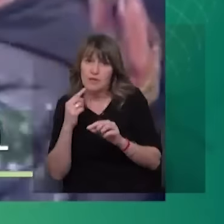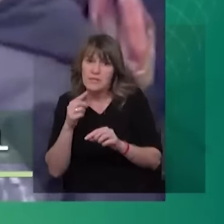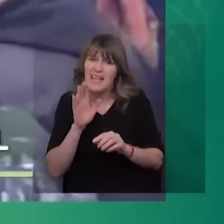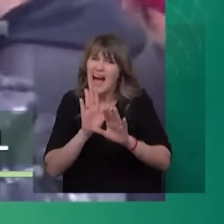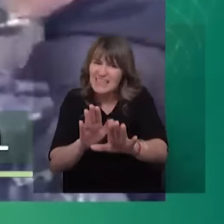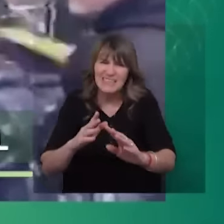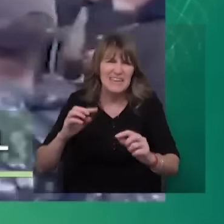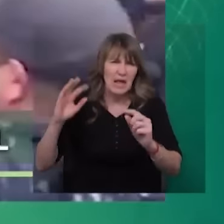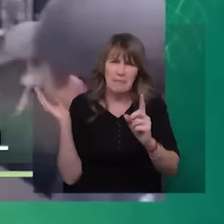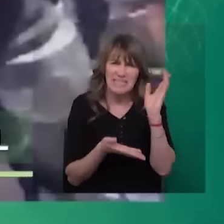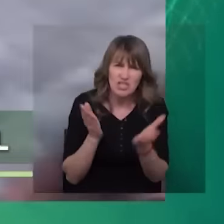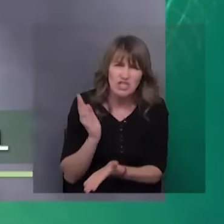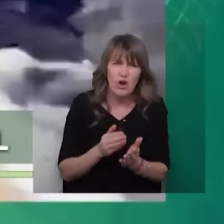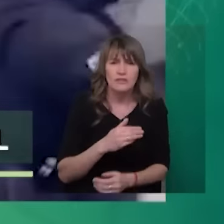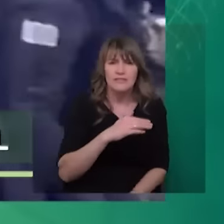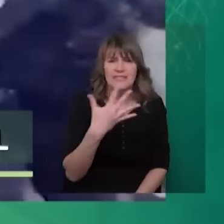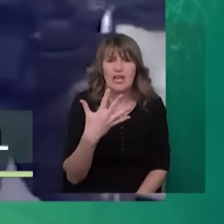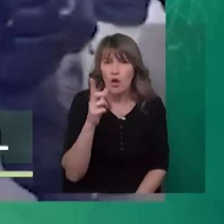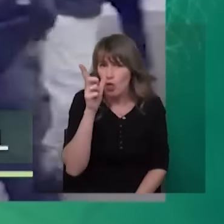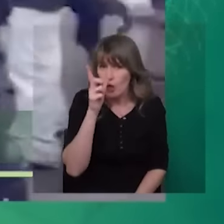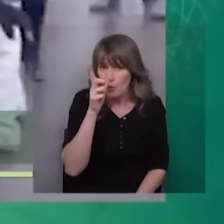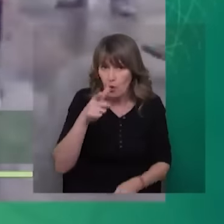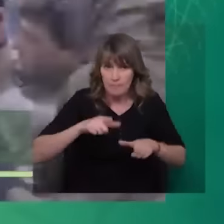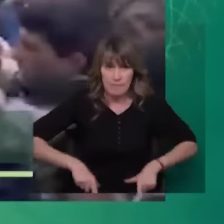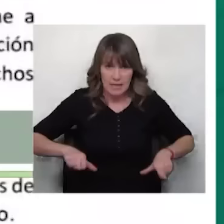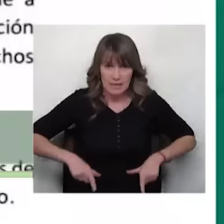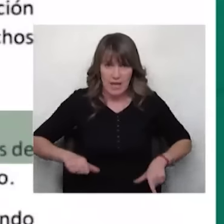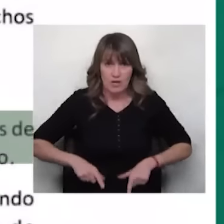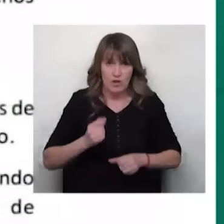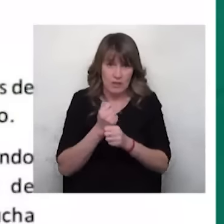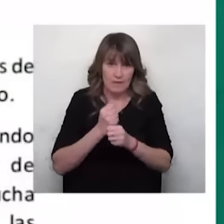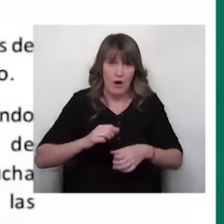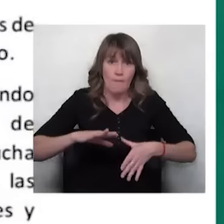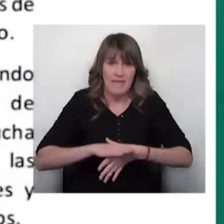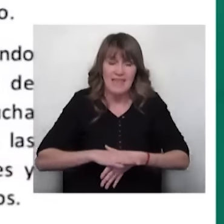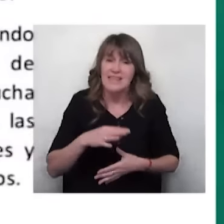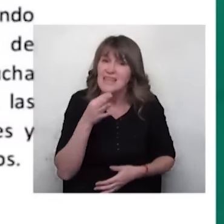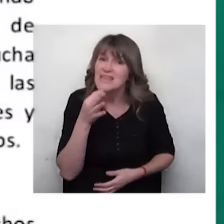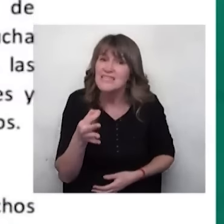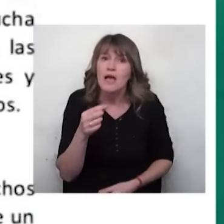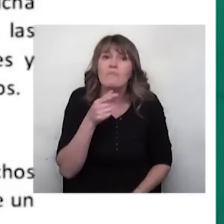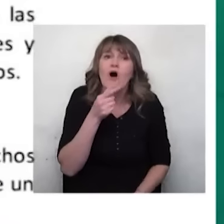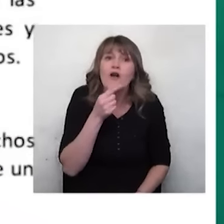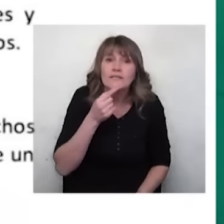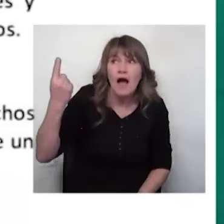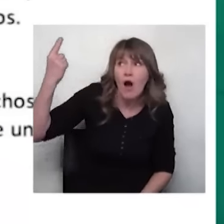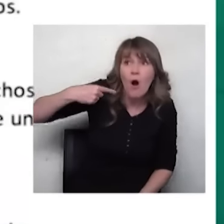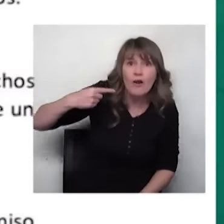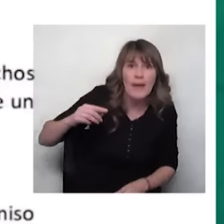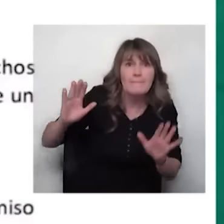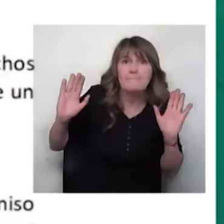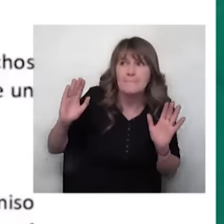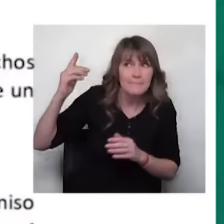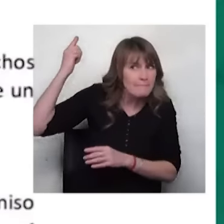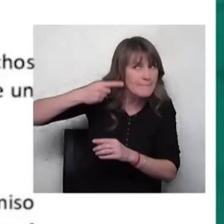represión ocurridos el 5 de junio en las afueras del Ministerio de trabajo y seguridad social que dice que los policías cumplen ordenes y trabajan bajo un régimen de